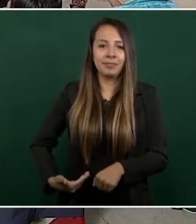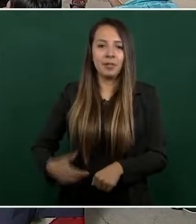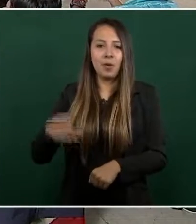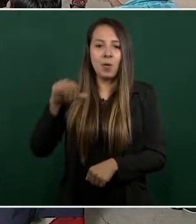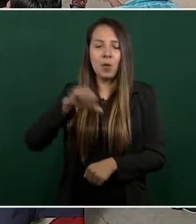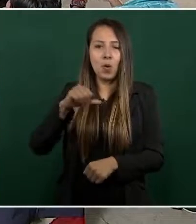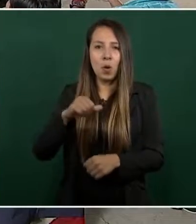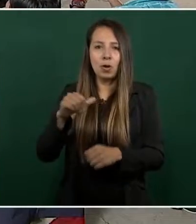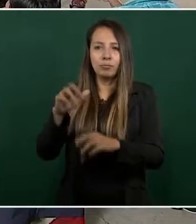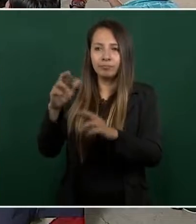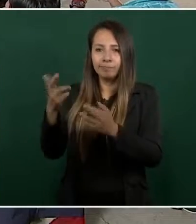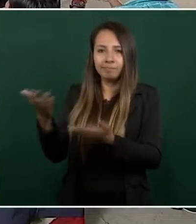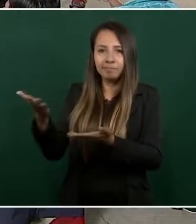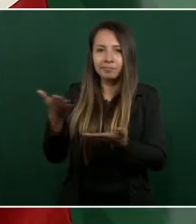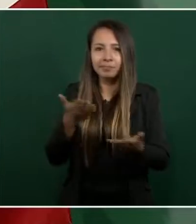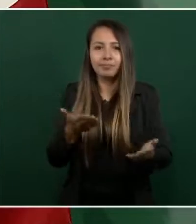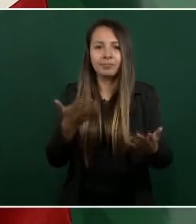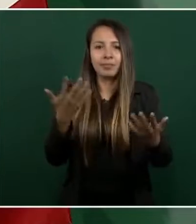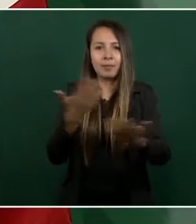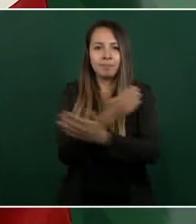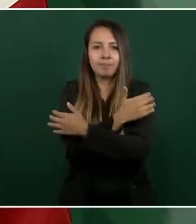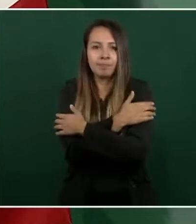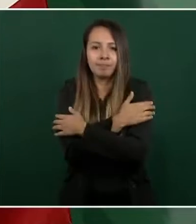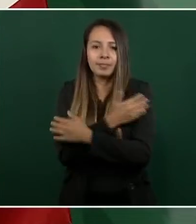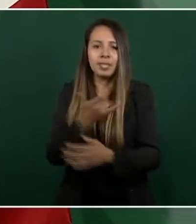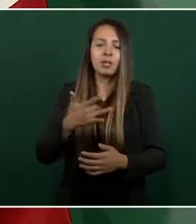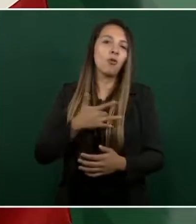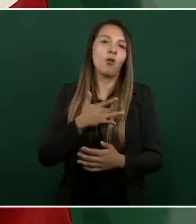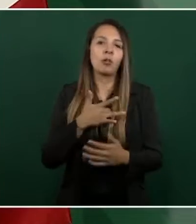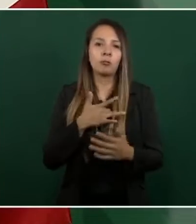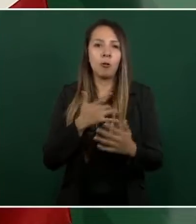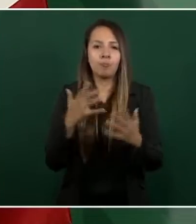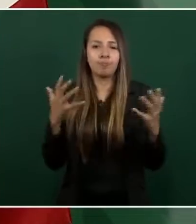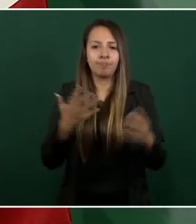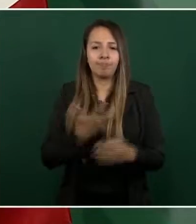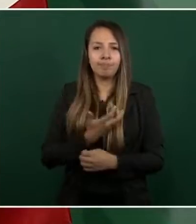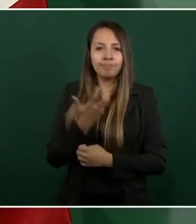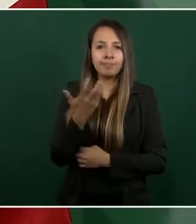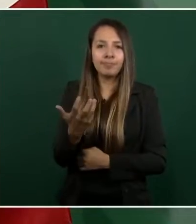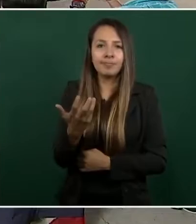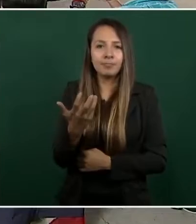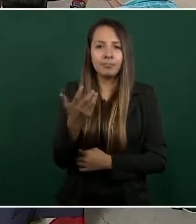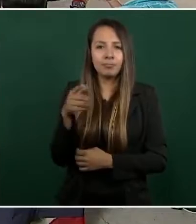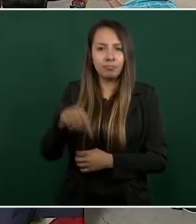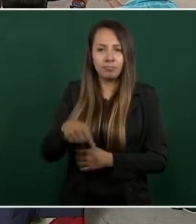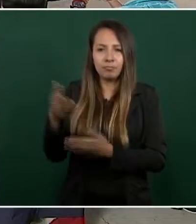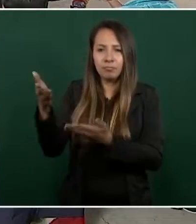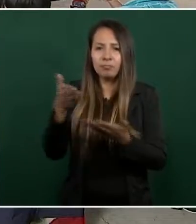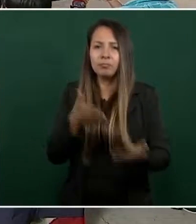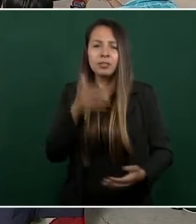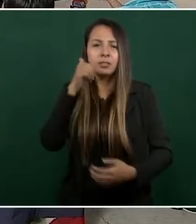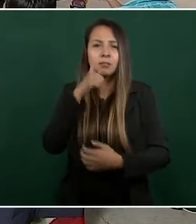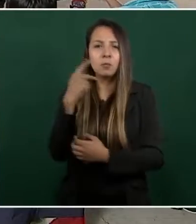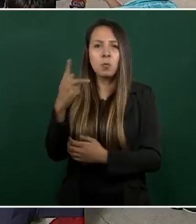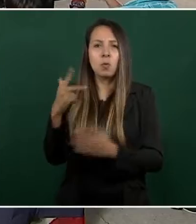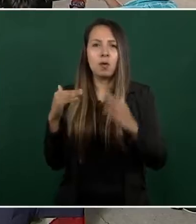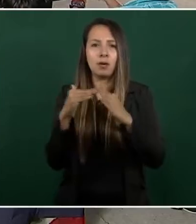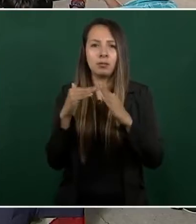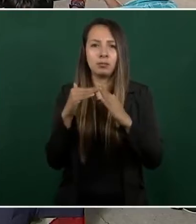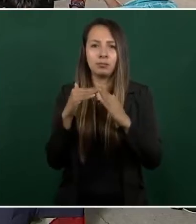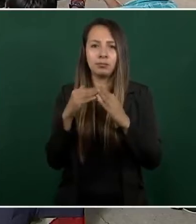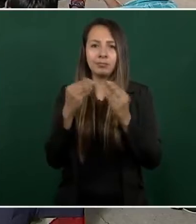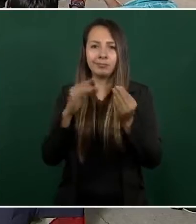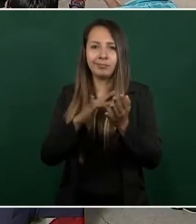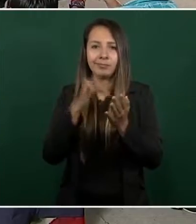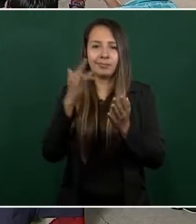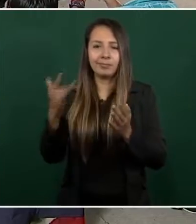abiertos y con el corazón por delante. Esta es y será siempre su casa. Muchas gracias. Bienvenido.